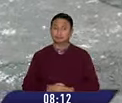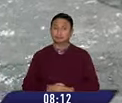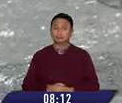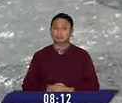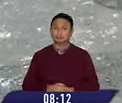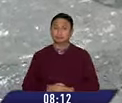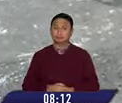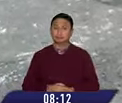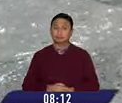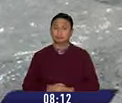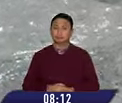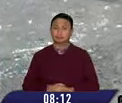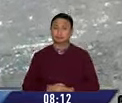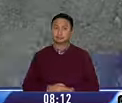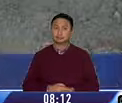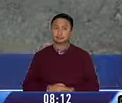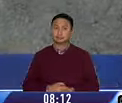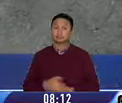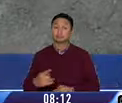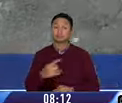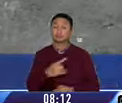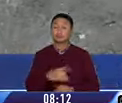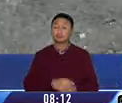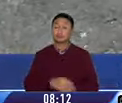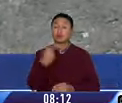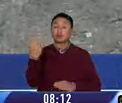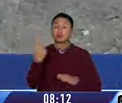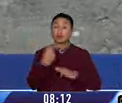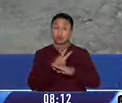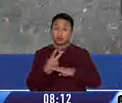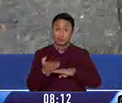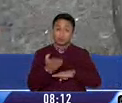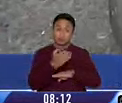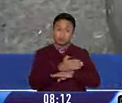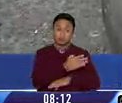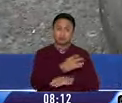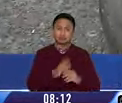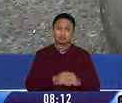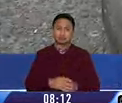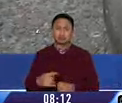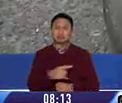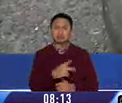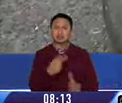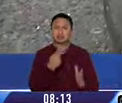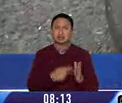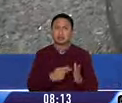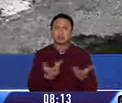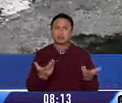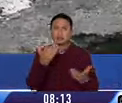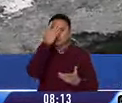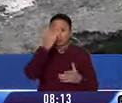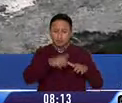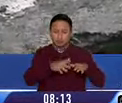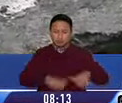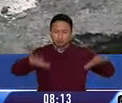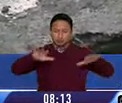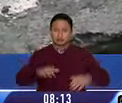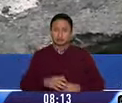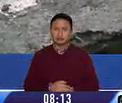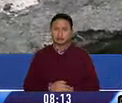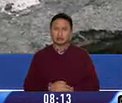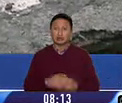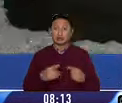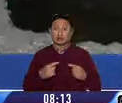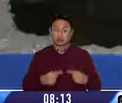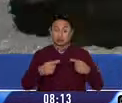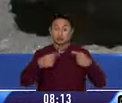El enorme y profundo hueco apareció hace 2 semanas. Los vecinos desconocen qué originó el daño. Lo cierto es que cada día